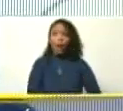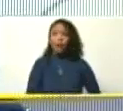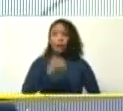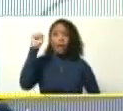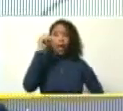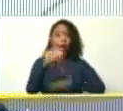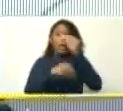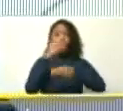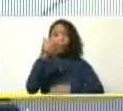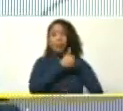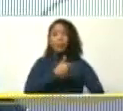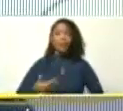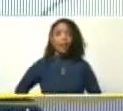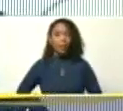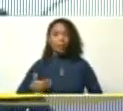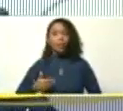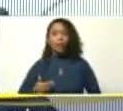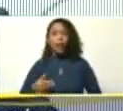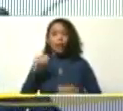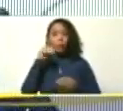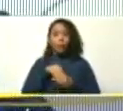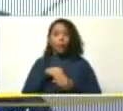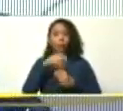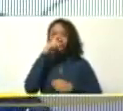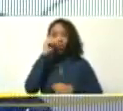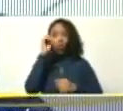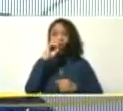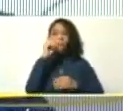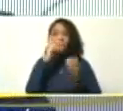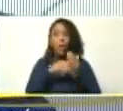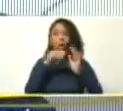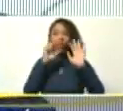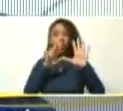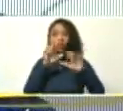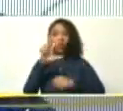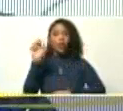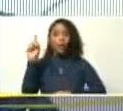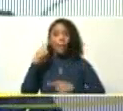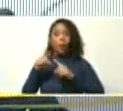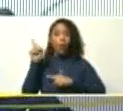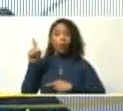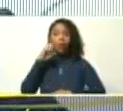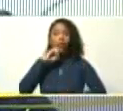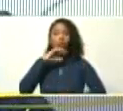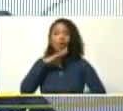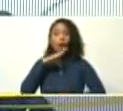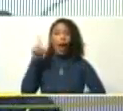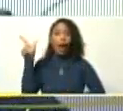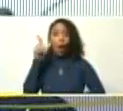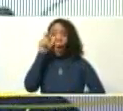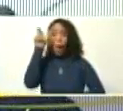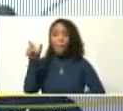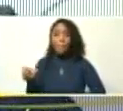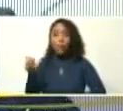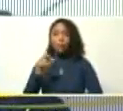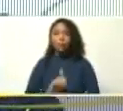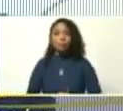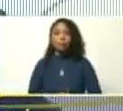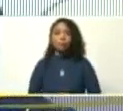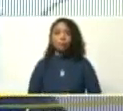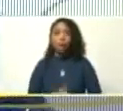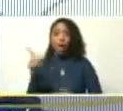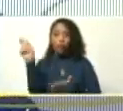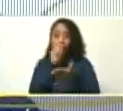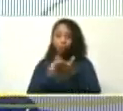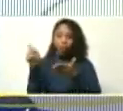presidente interino en el año 30, por razones que no vamos a mencionar acá, pero que son históricas. Joaquín Mosquera, él escribió